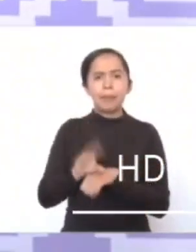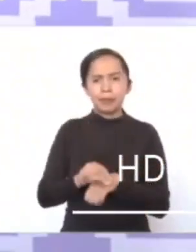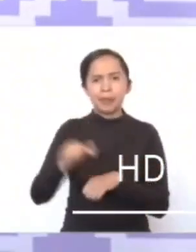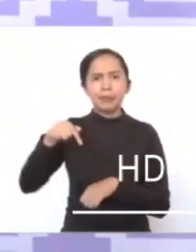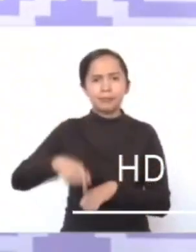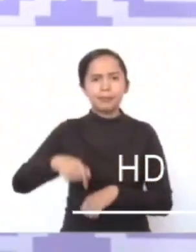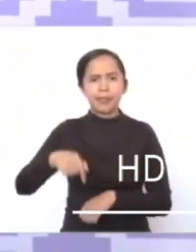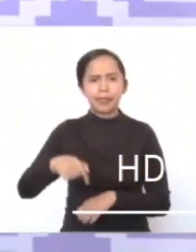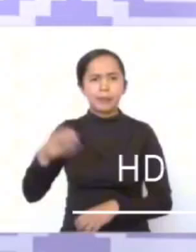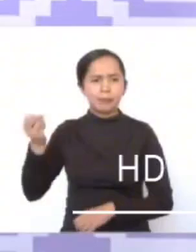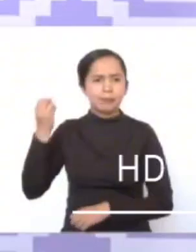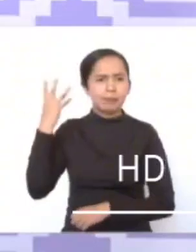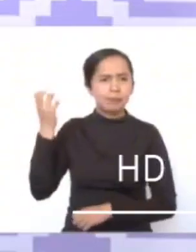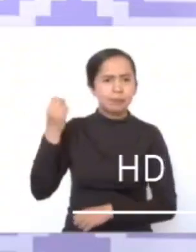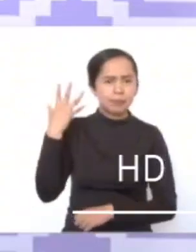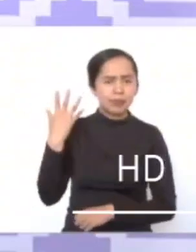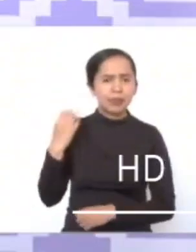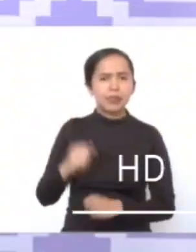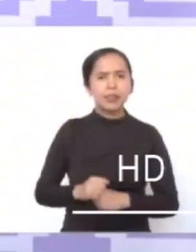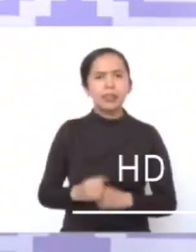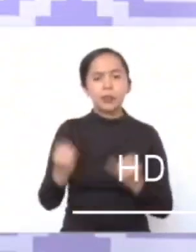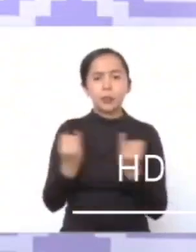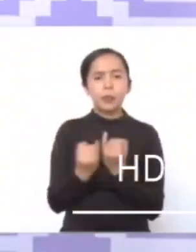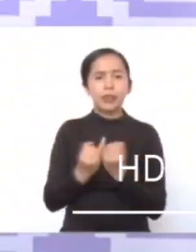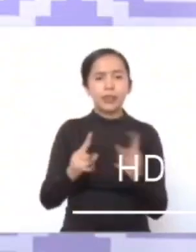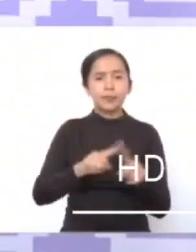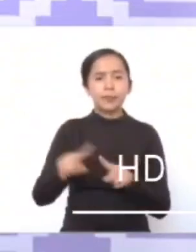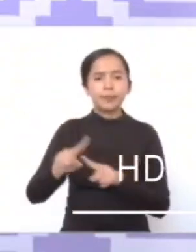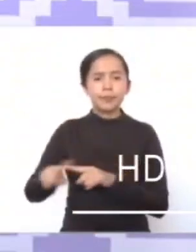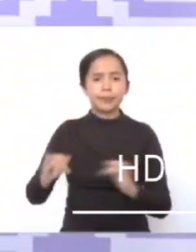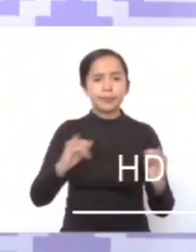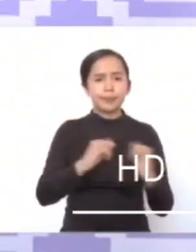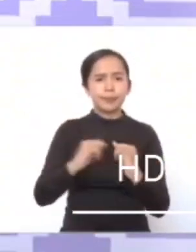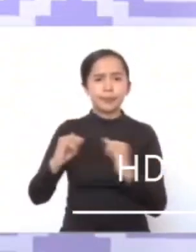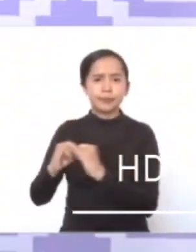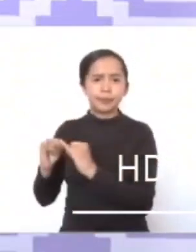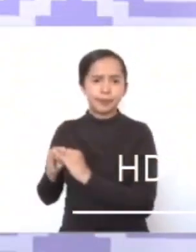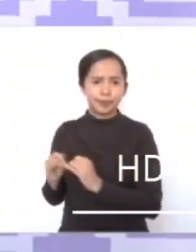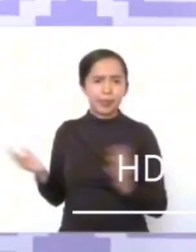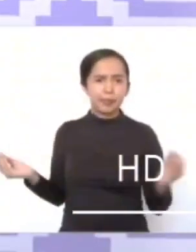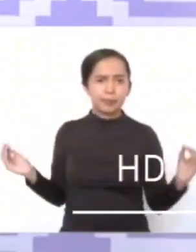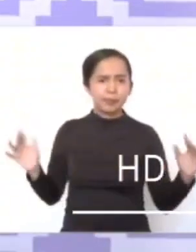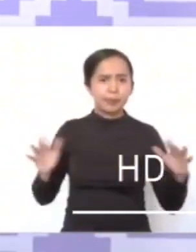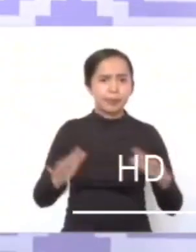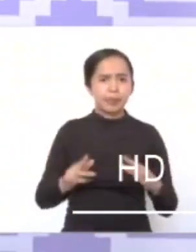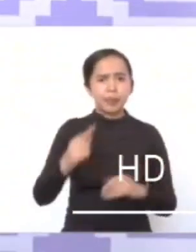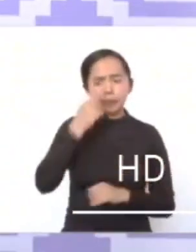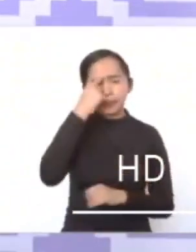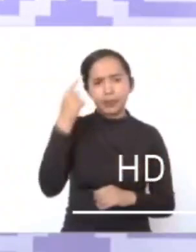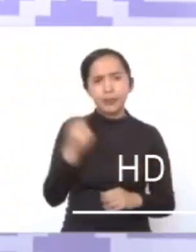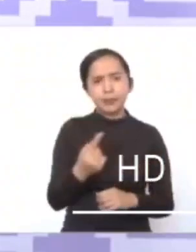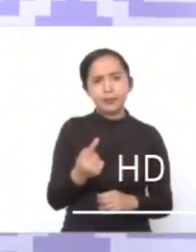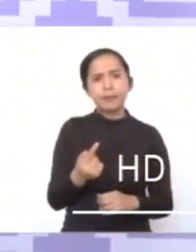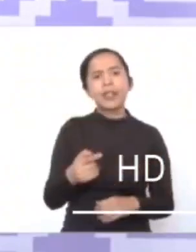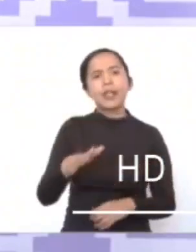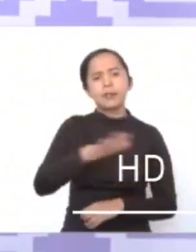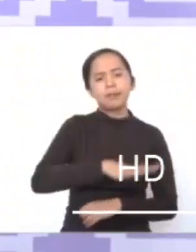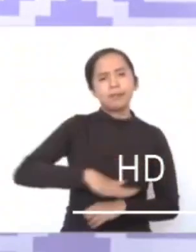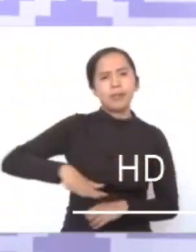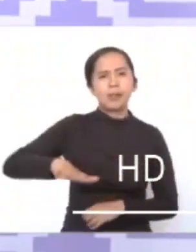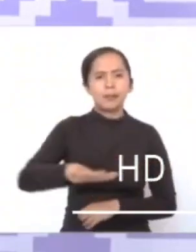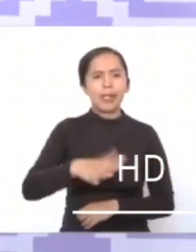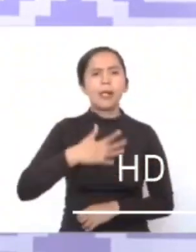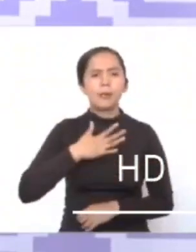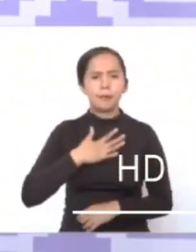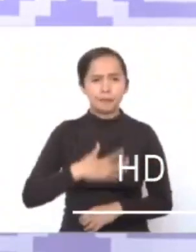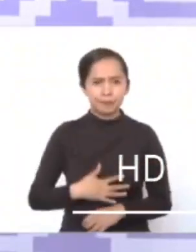y reflexión, así como a las instituciones que nos acompañan en esta tarea de construir una sociedad más